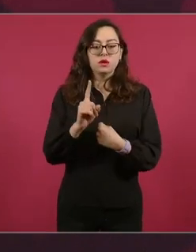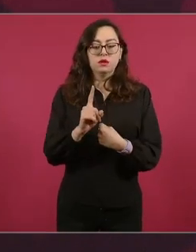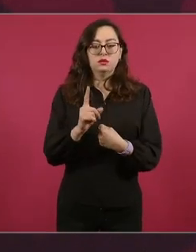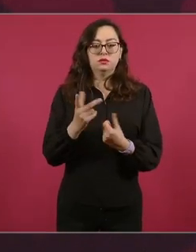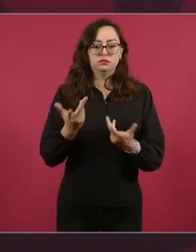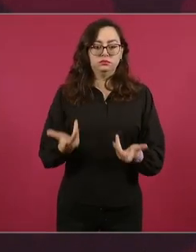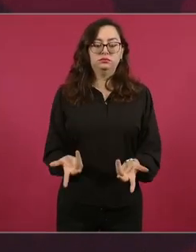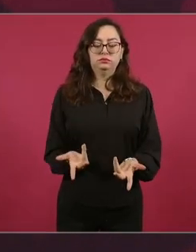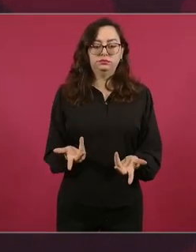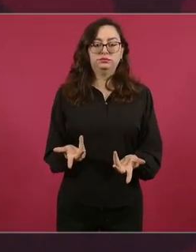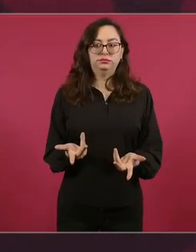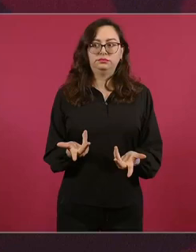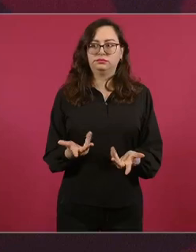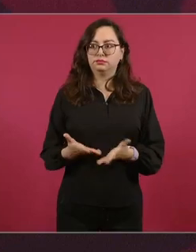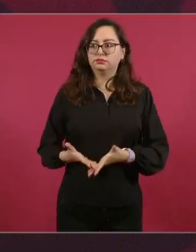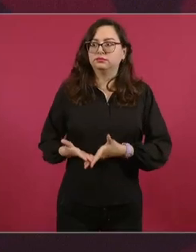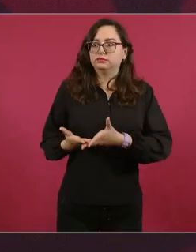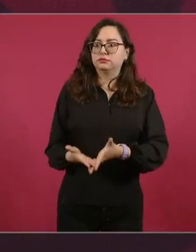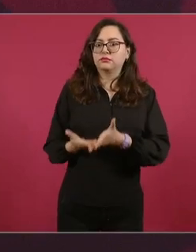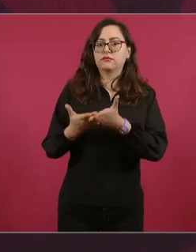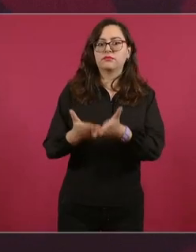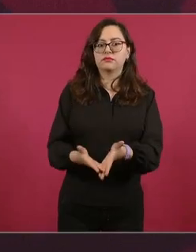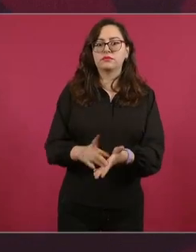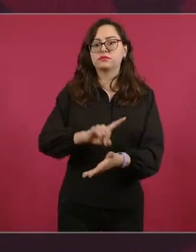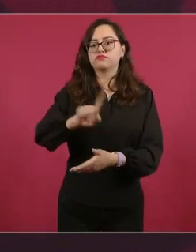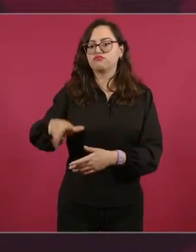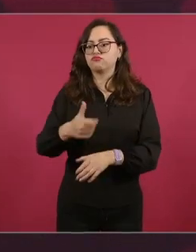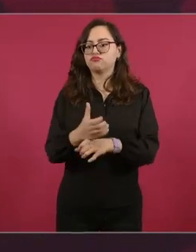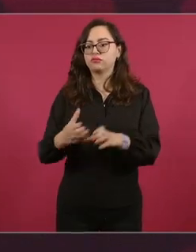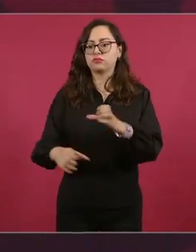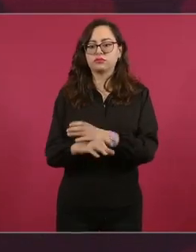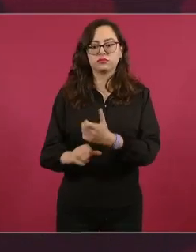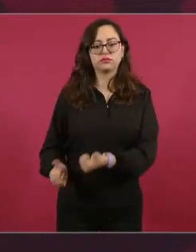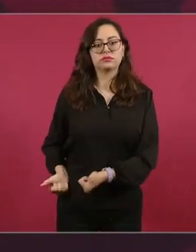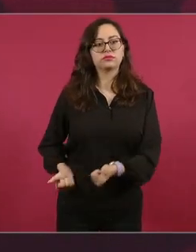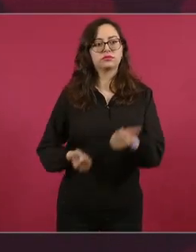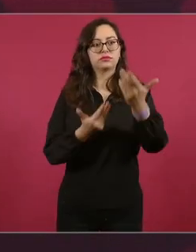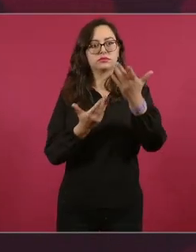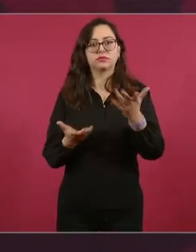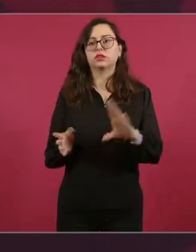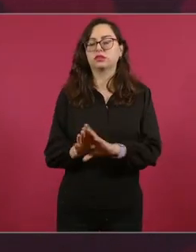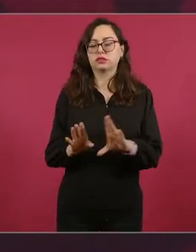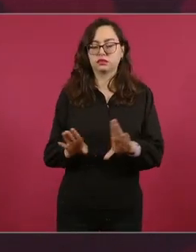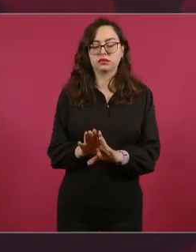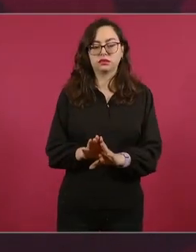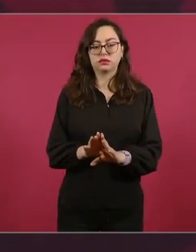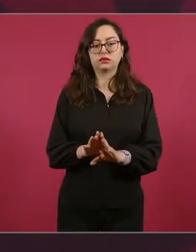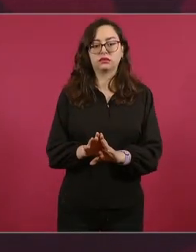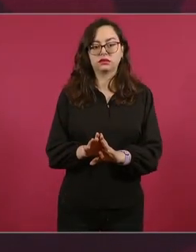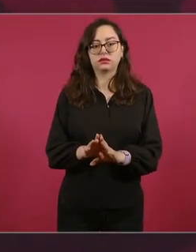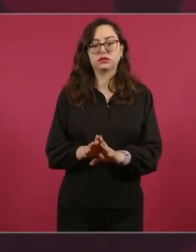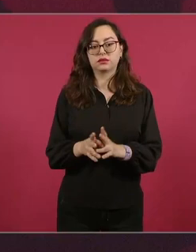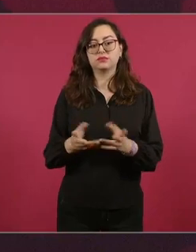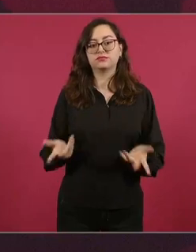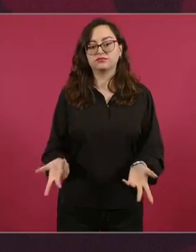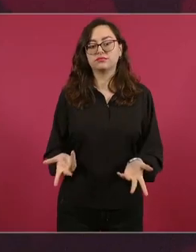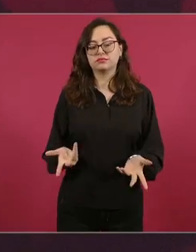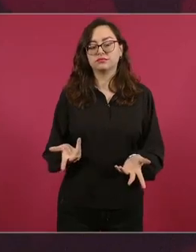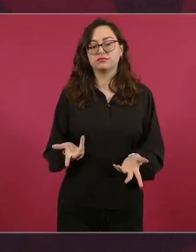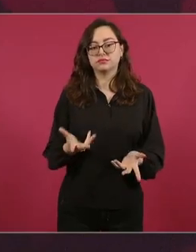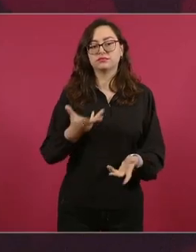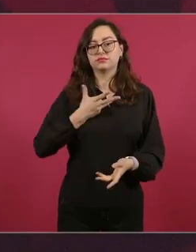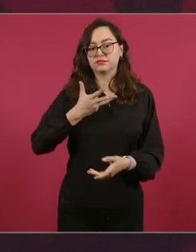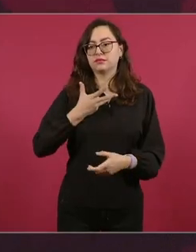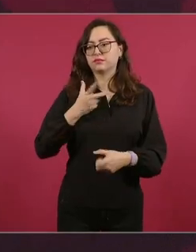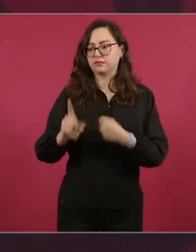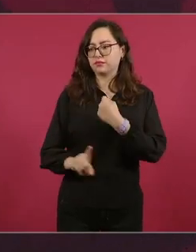el tráfico marítimo en el canal de Suez por la confrontación bélica. Por